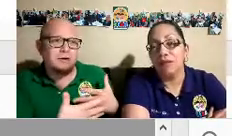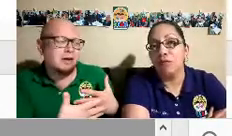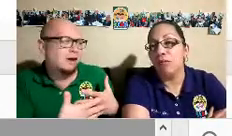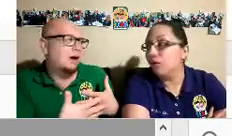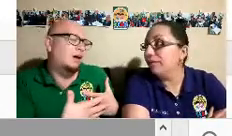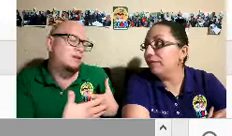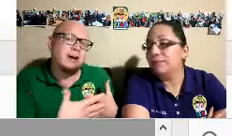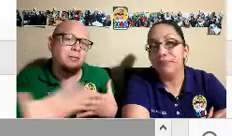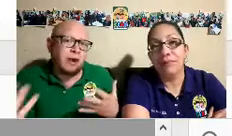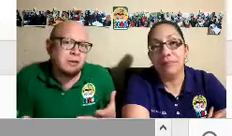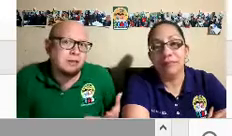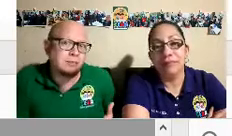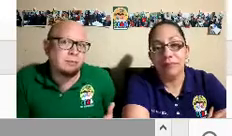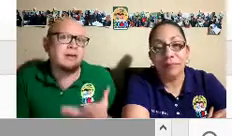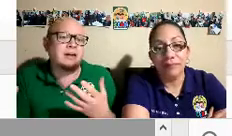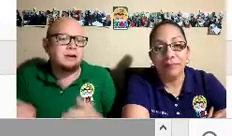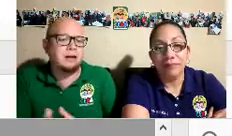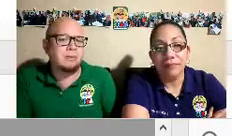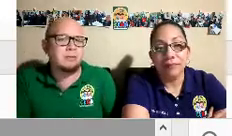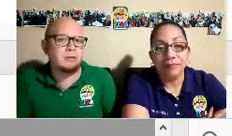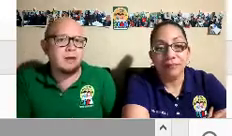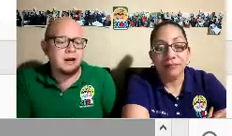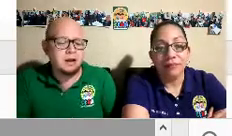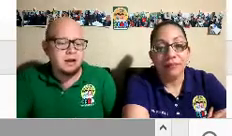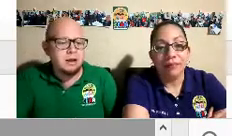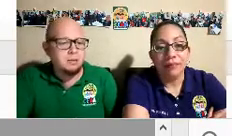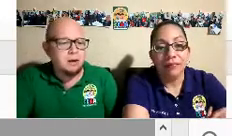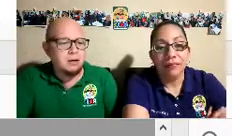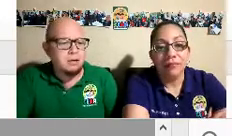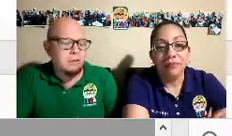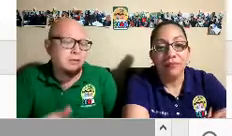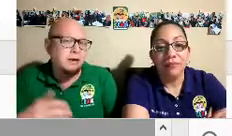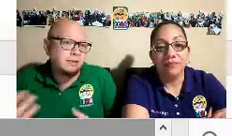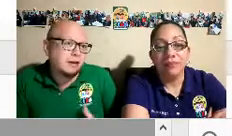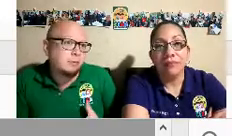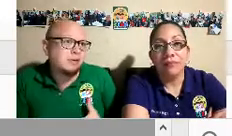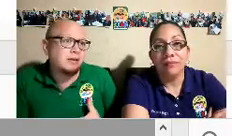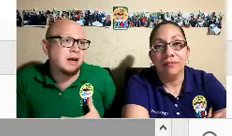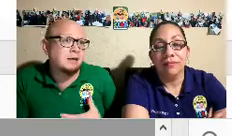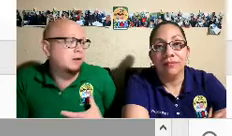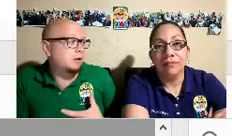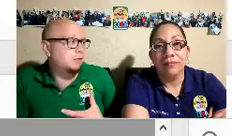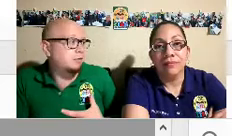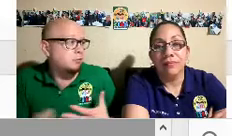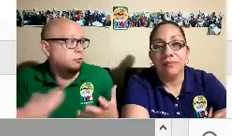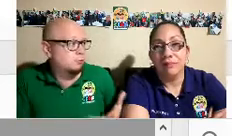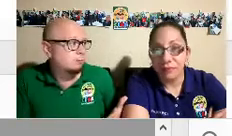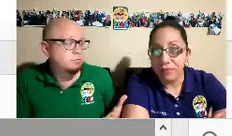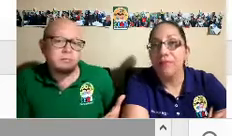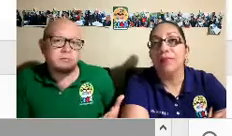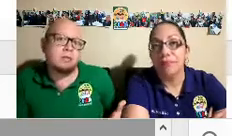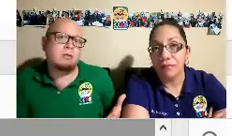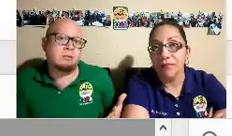Entre porque, su tutor. Ajá, sí, claro, porque ahorita no se puede realizar el equipo como tal. Pero a menos de que sí, puede ser que haya una sesión por